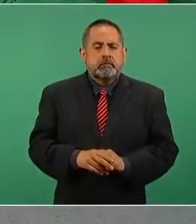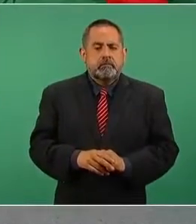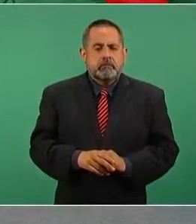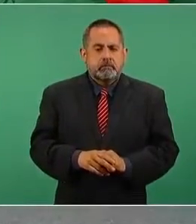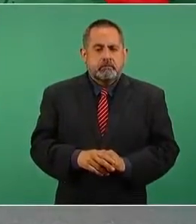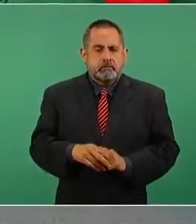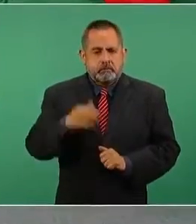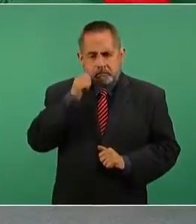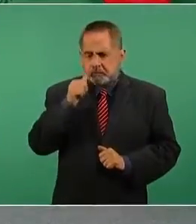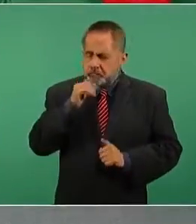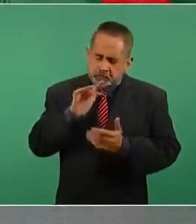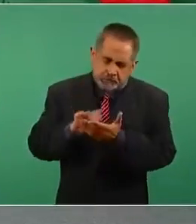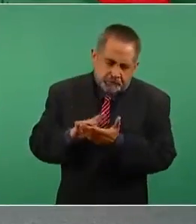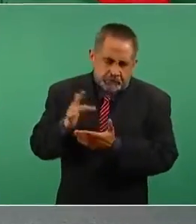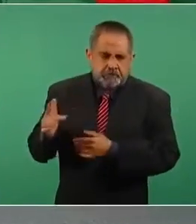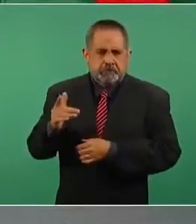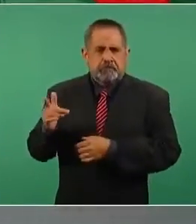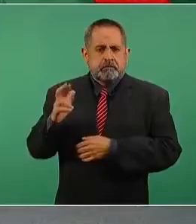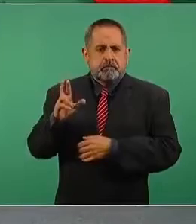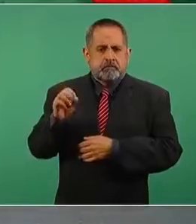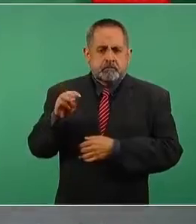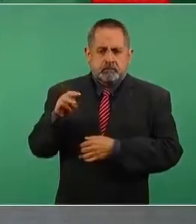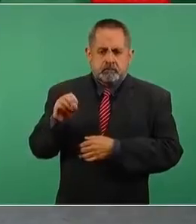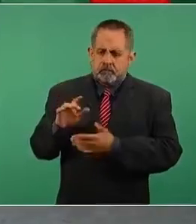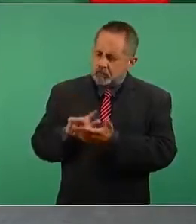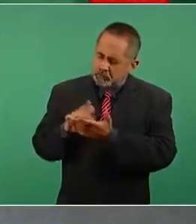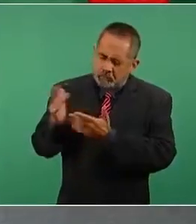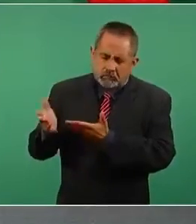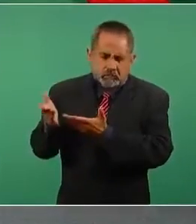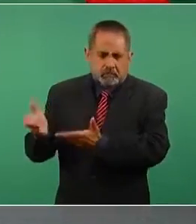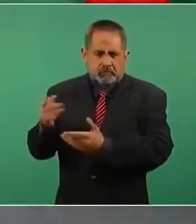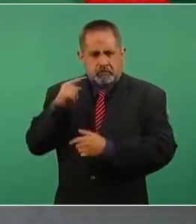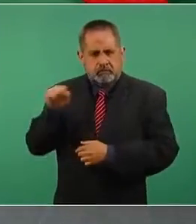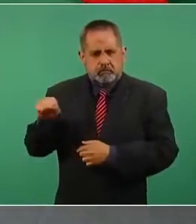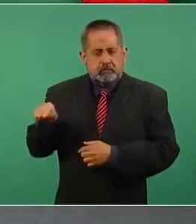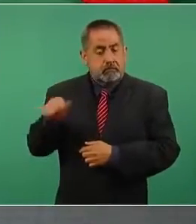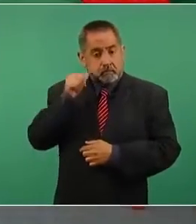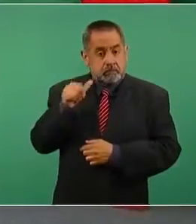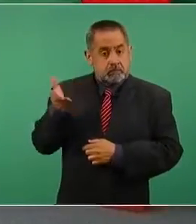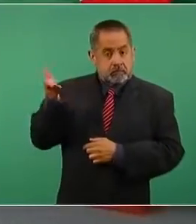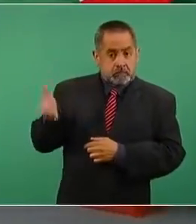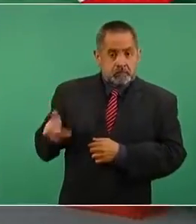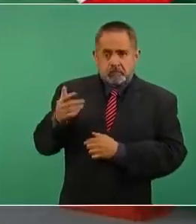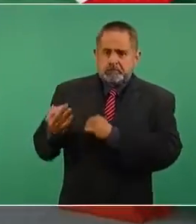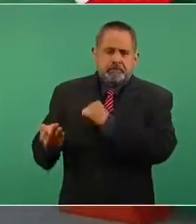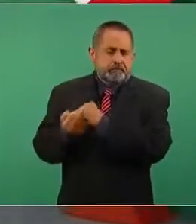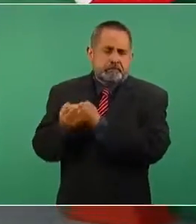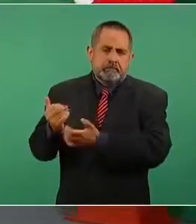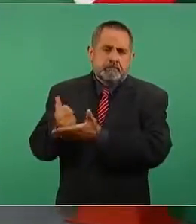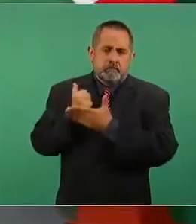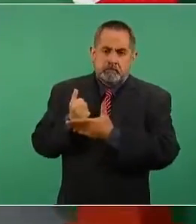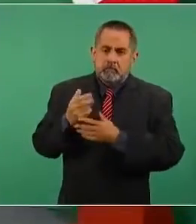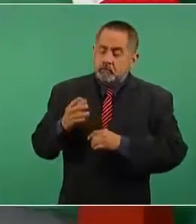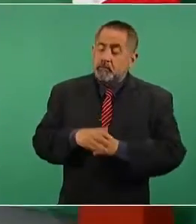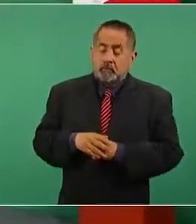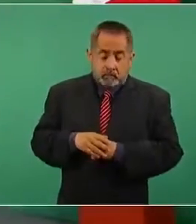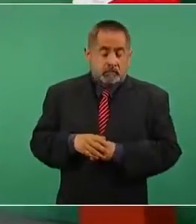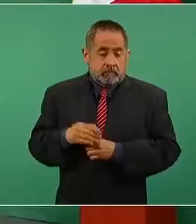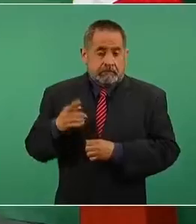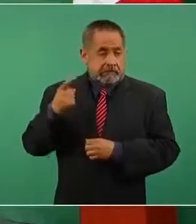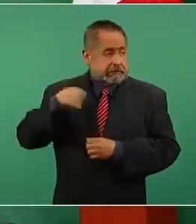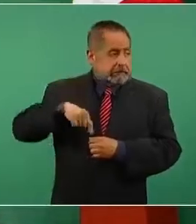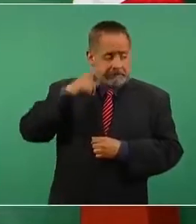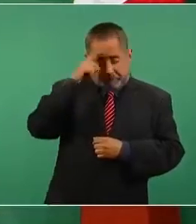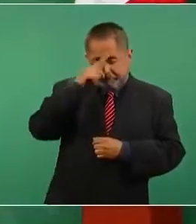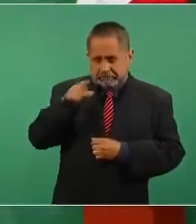y siempre vamos a estar agradecidos con él, porque él nos ayudó en los momentos más